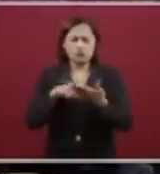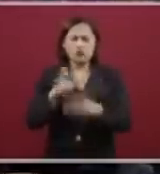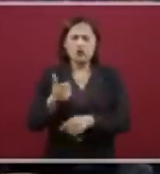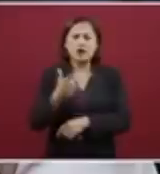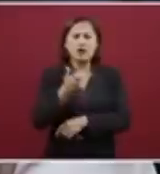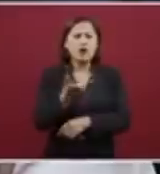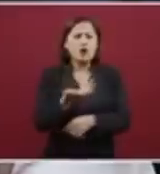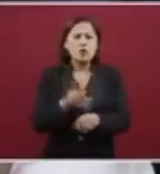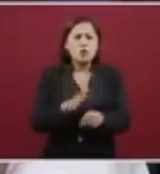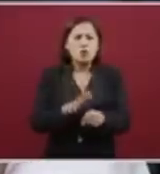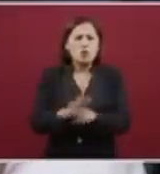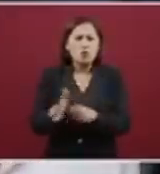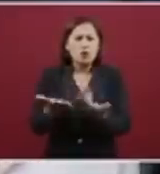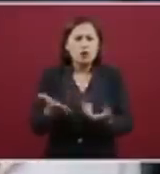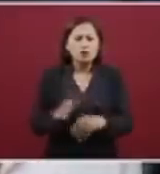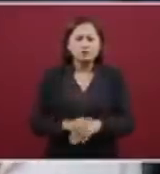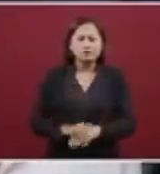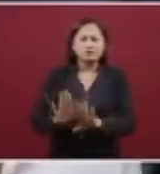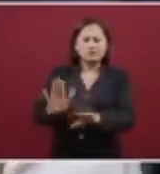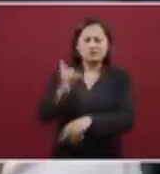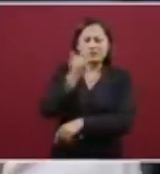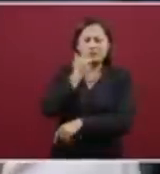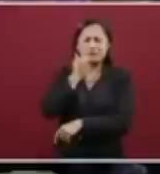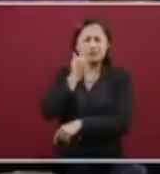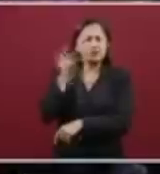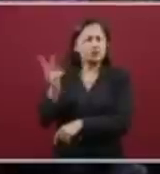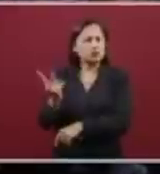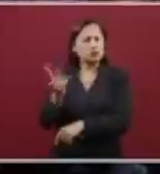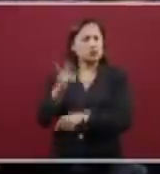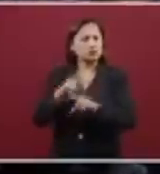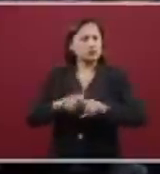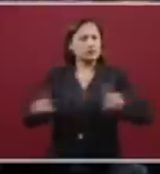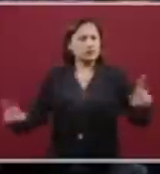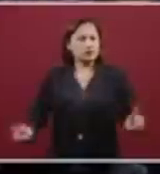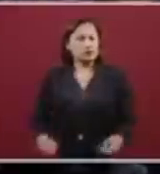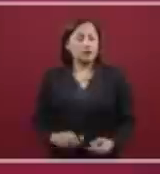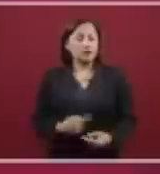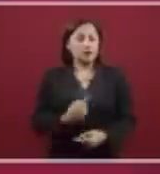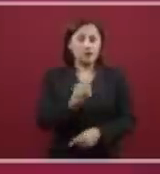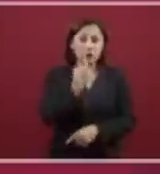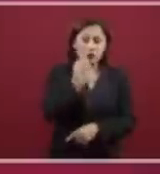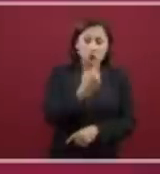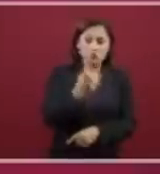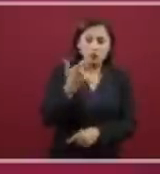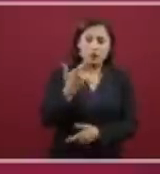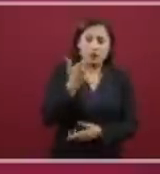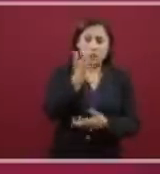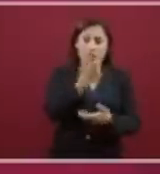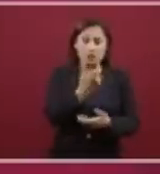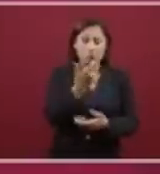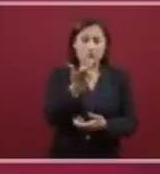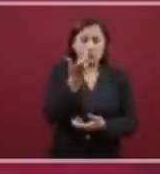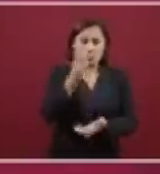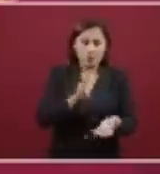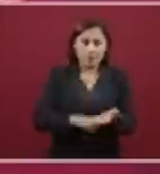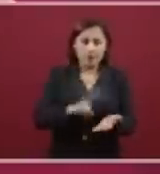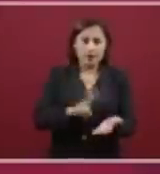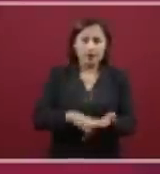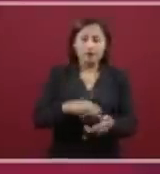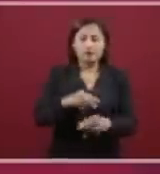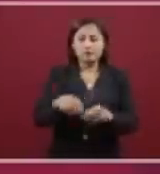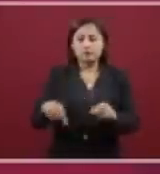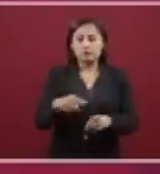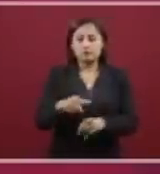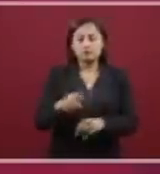preguntarle también son dos cosas diferentes si una cosa el costo y alto costo la forma de financiarlo el costo es el que